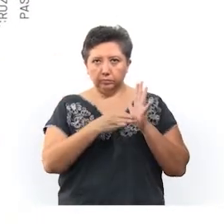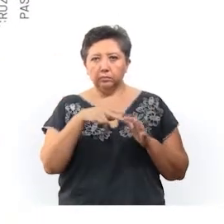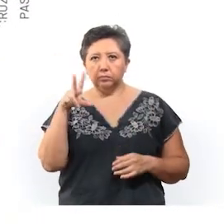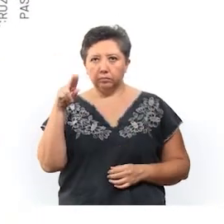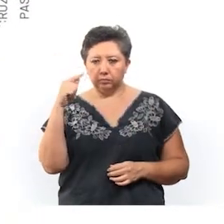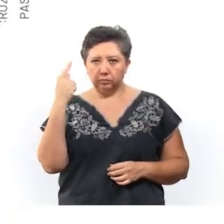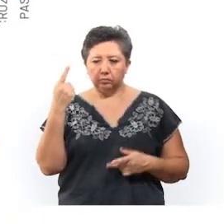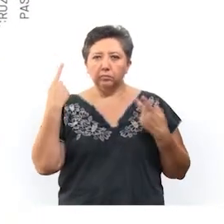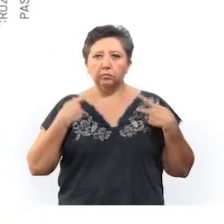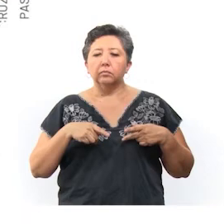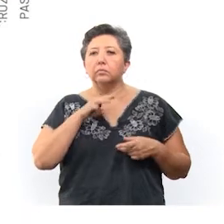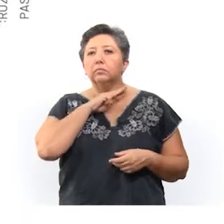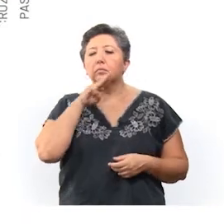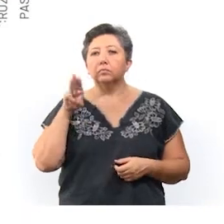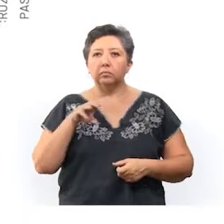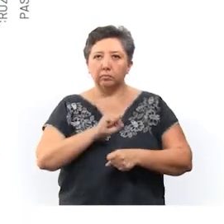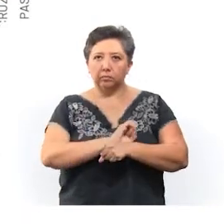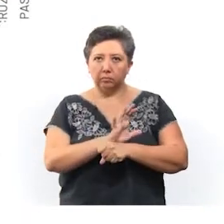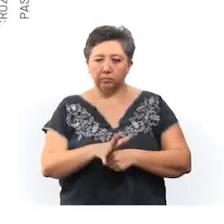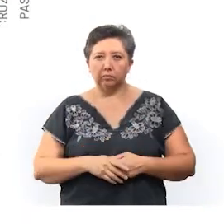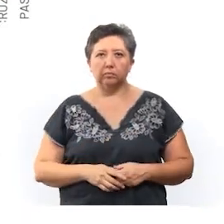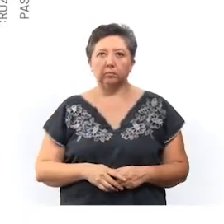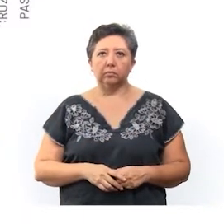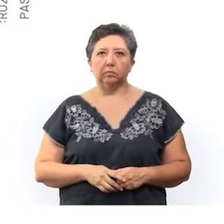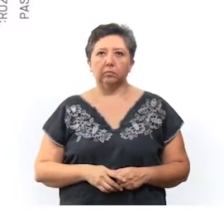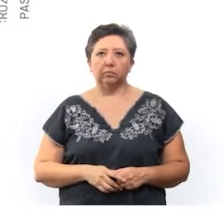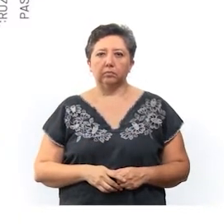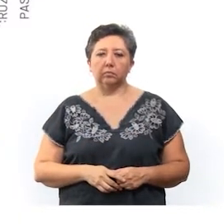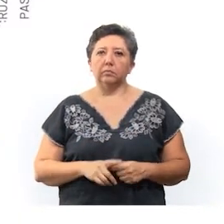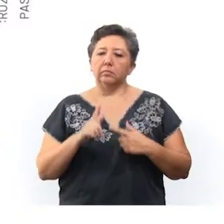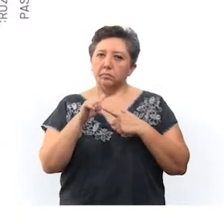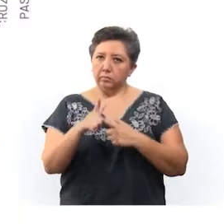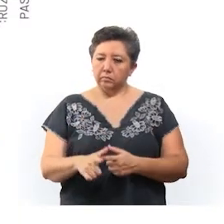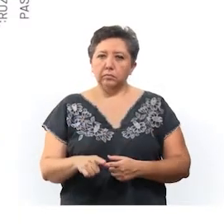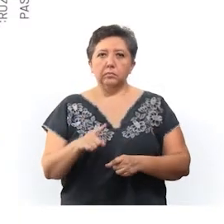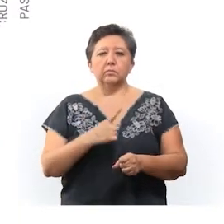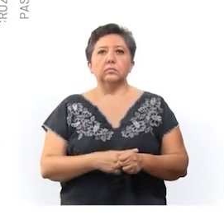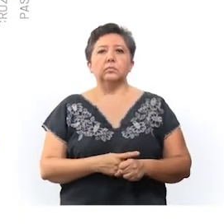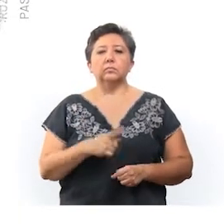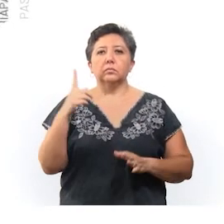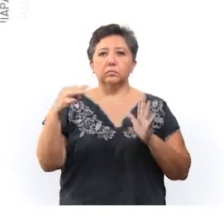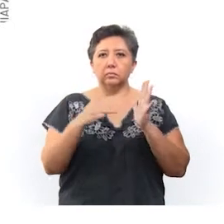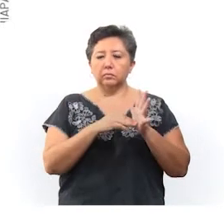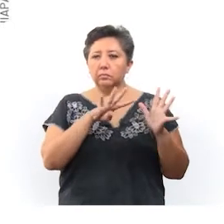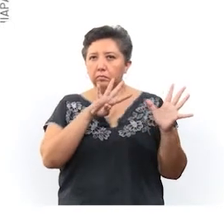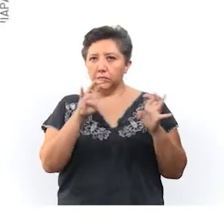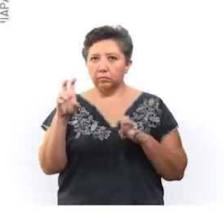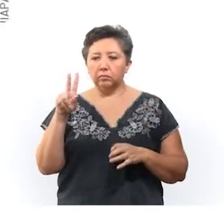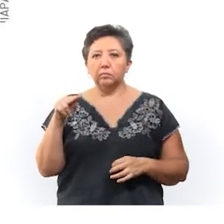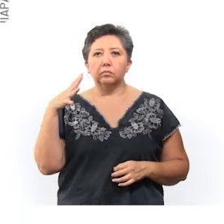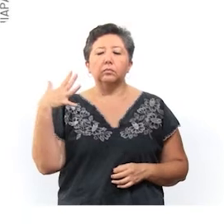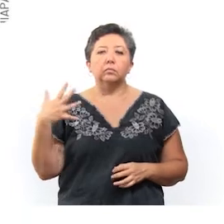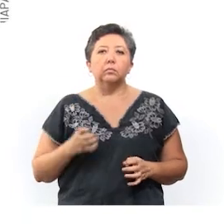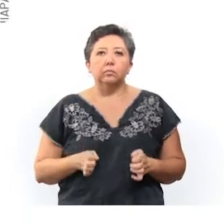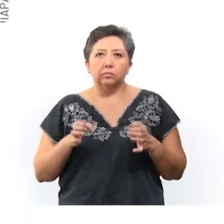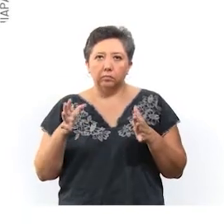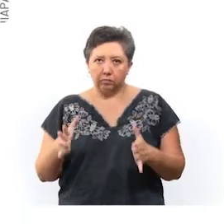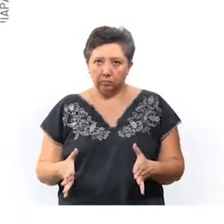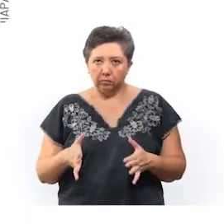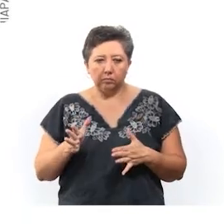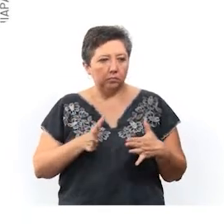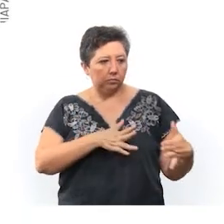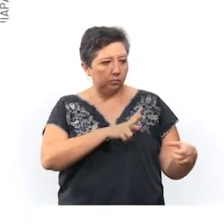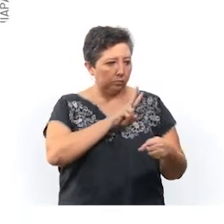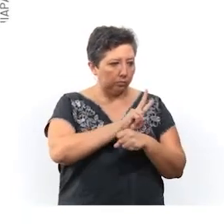.081 las personas fallecidas a causa del coronavirus. De los casos activos, 1.985 están estables,